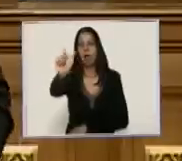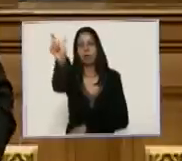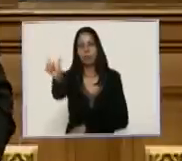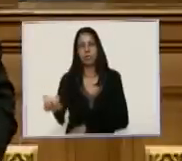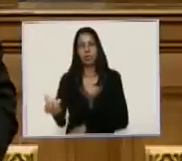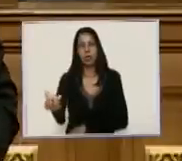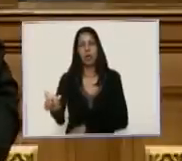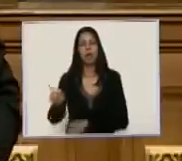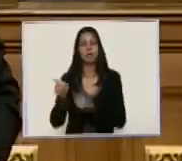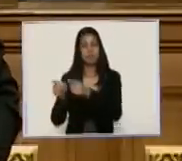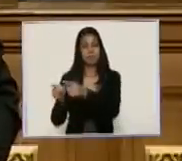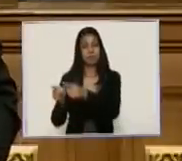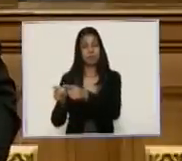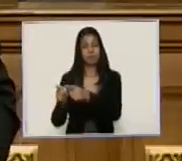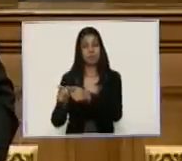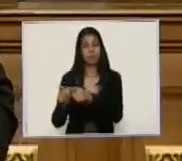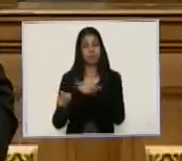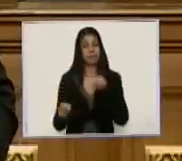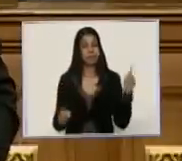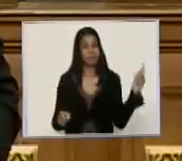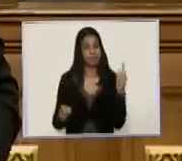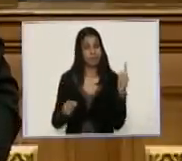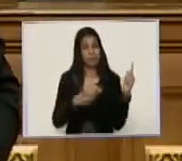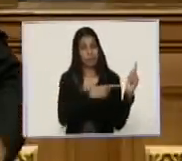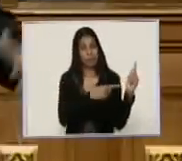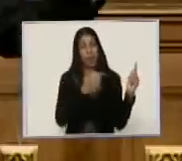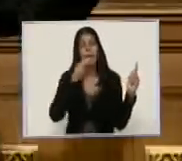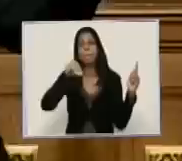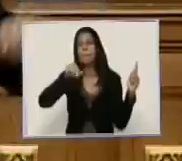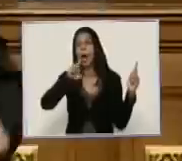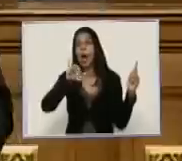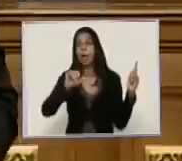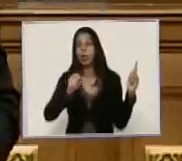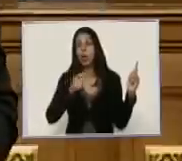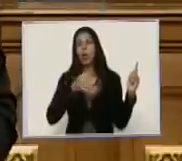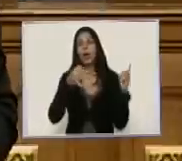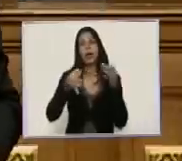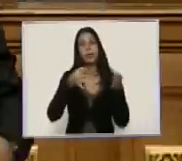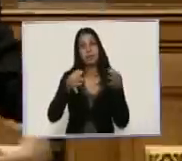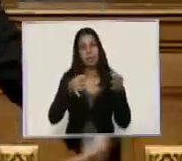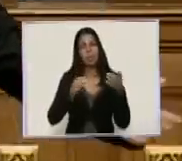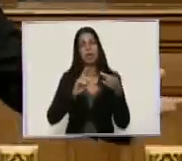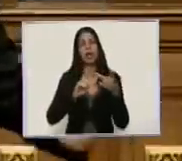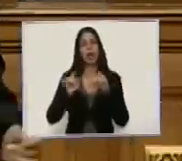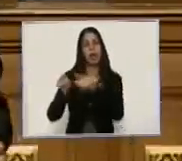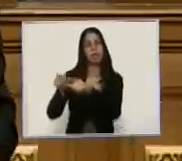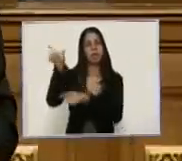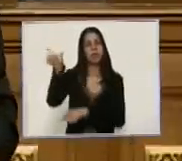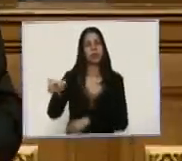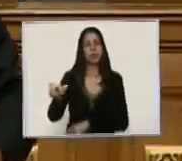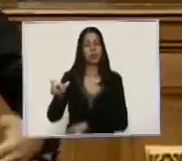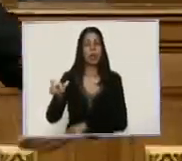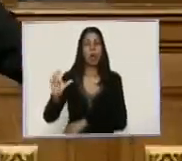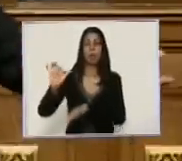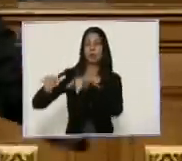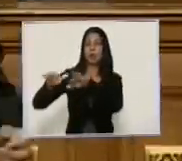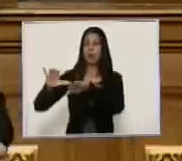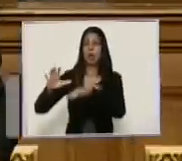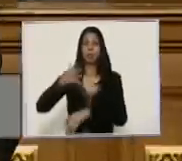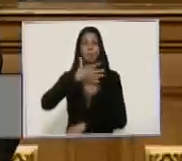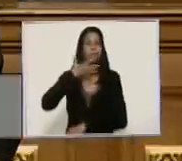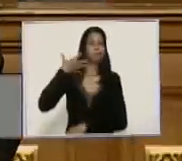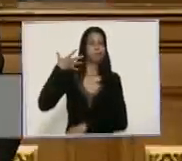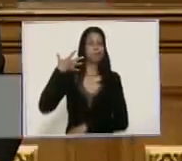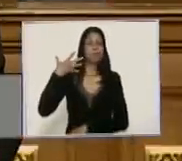dijo el compatriota Mario Silva, y lo han dicho también, lo han opinado, él se cree la OEA o se cree